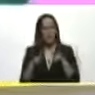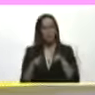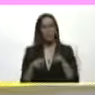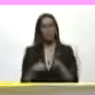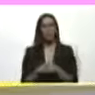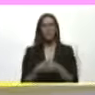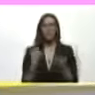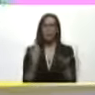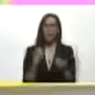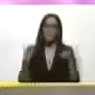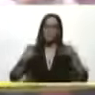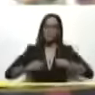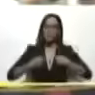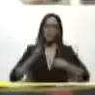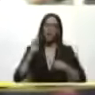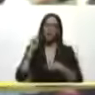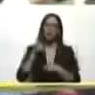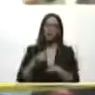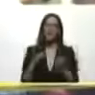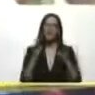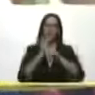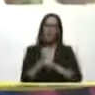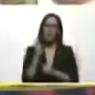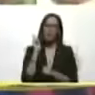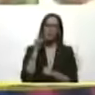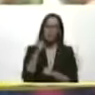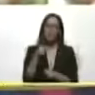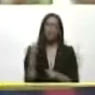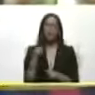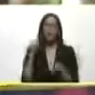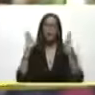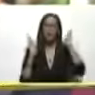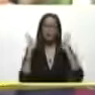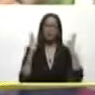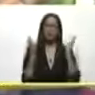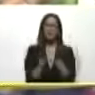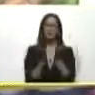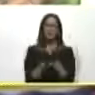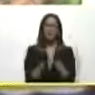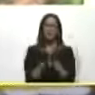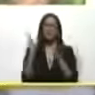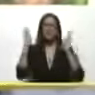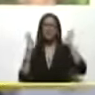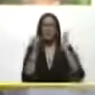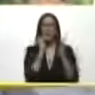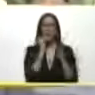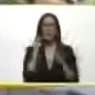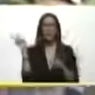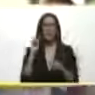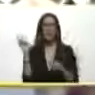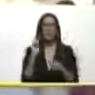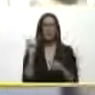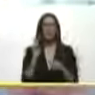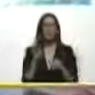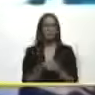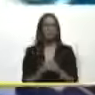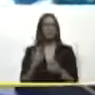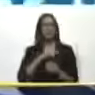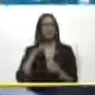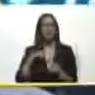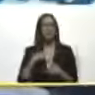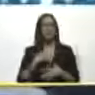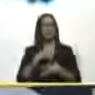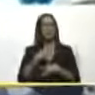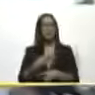eso apostamos a usted y creemos en usted como el candidato de los estudiantes y el candidato de la juventud venezolana de nuestros